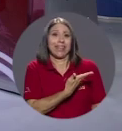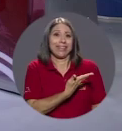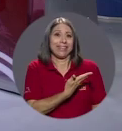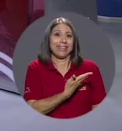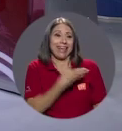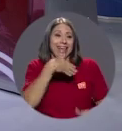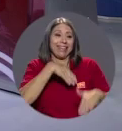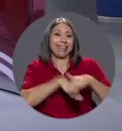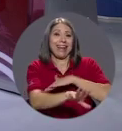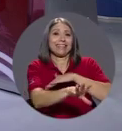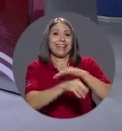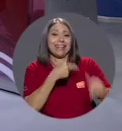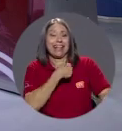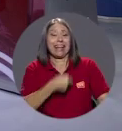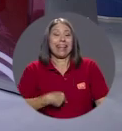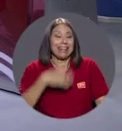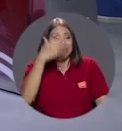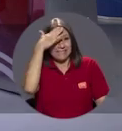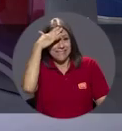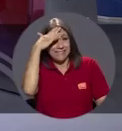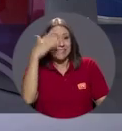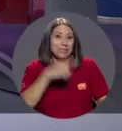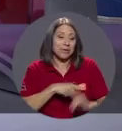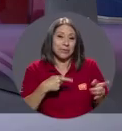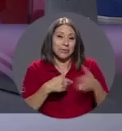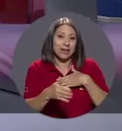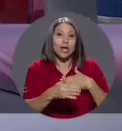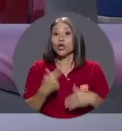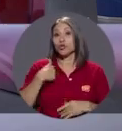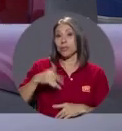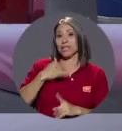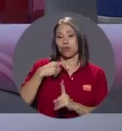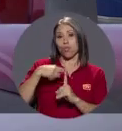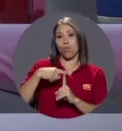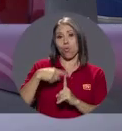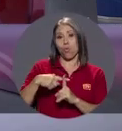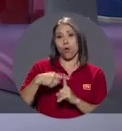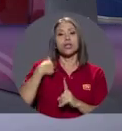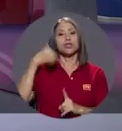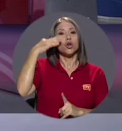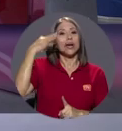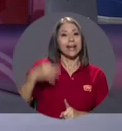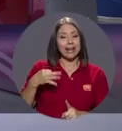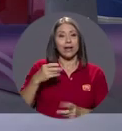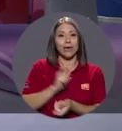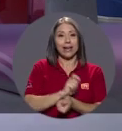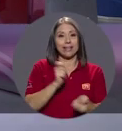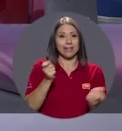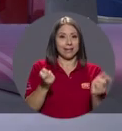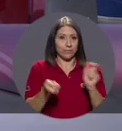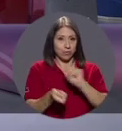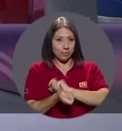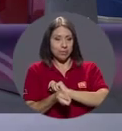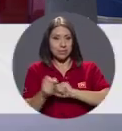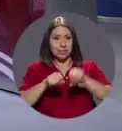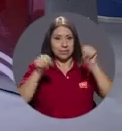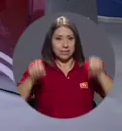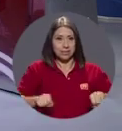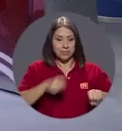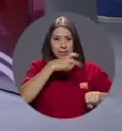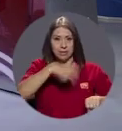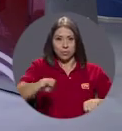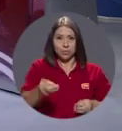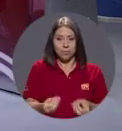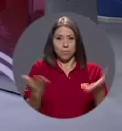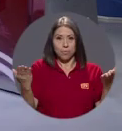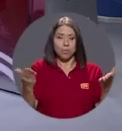Entrada y salida toda una pesadilla, pero bueno. Yo me siento muy optimista. Creo que la transformación